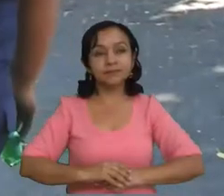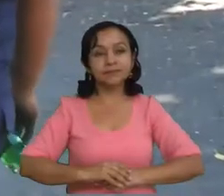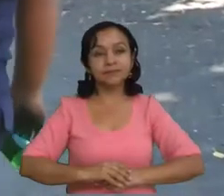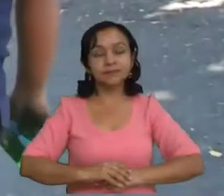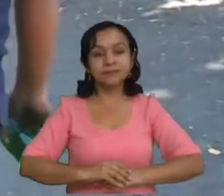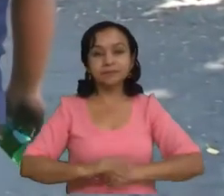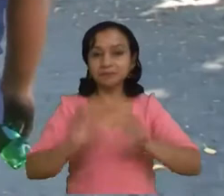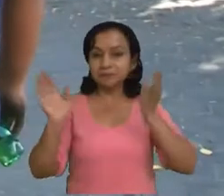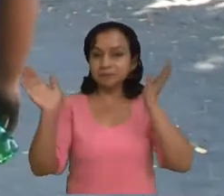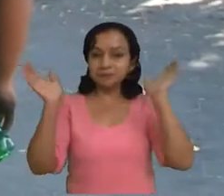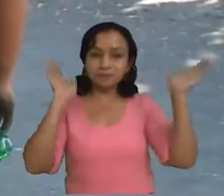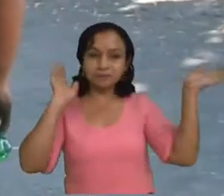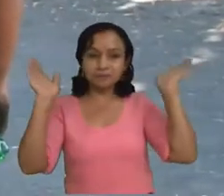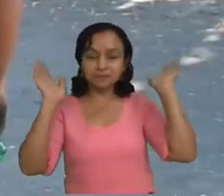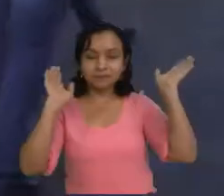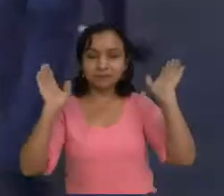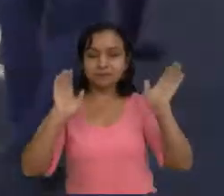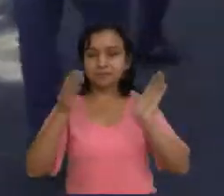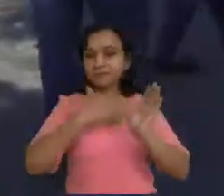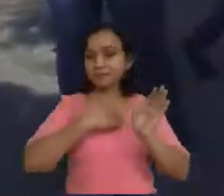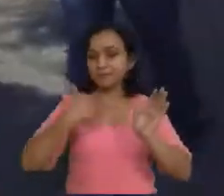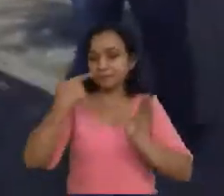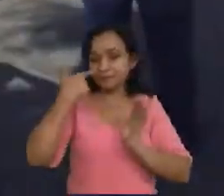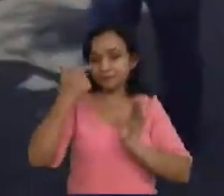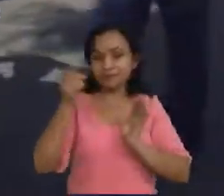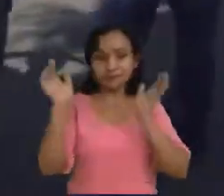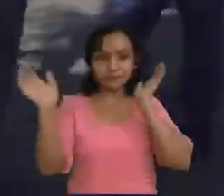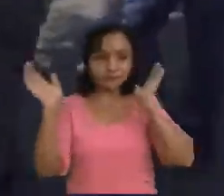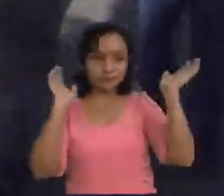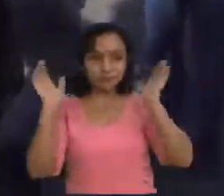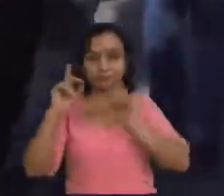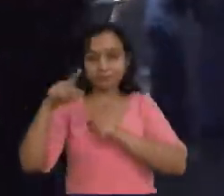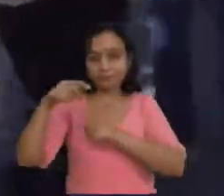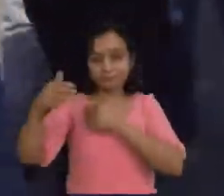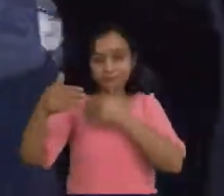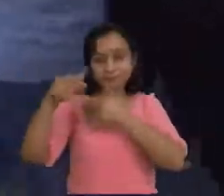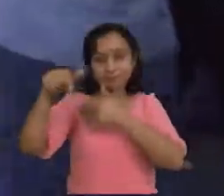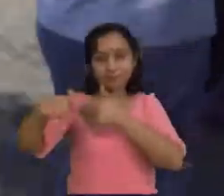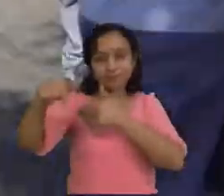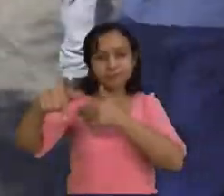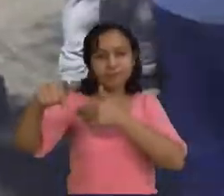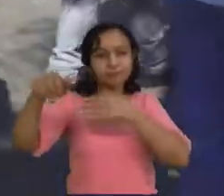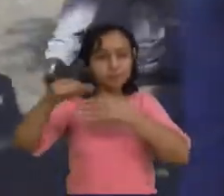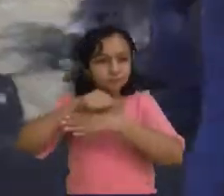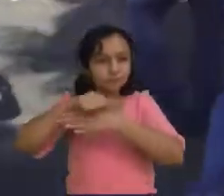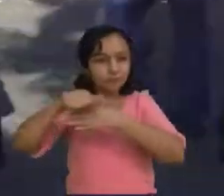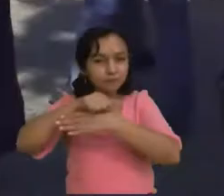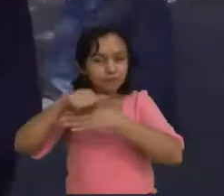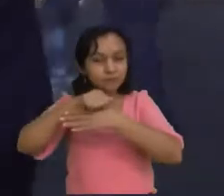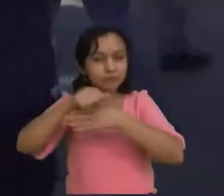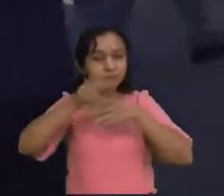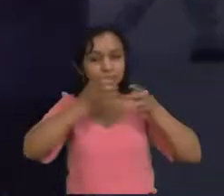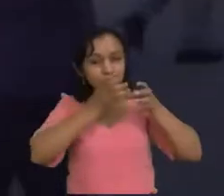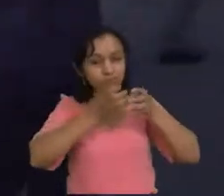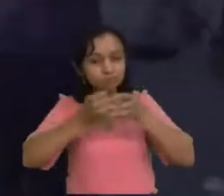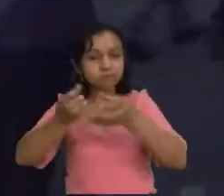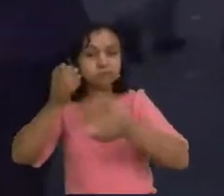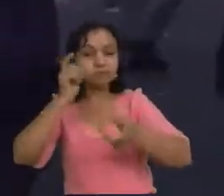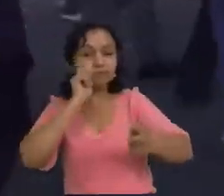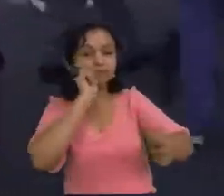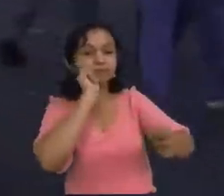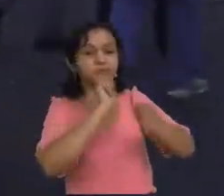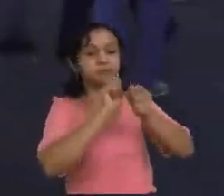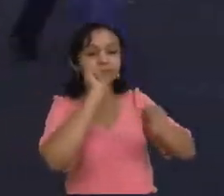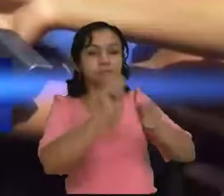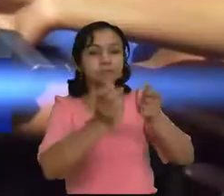El mercado Jonathan González, mejor conocido como Mercado Periférico, fue el escenario de un simulacro de evacuación y extinción de incendio.